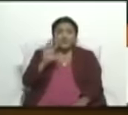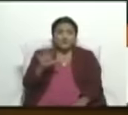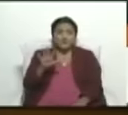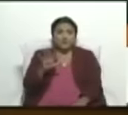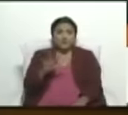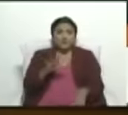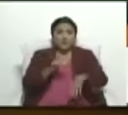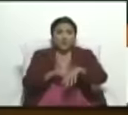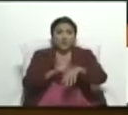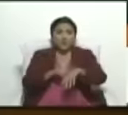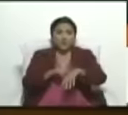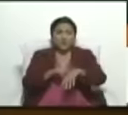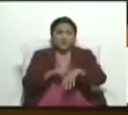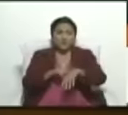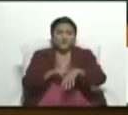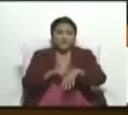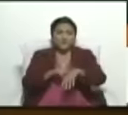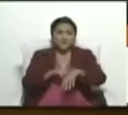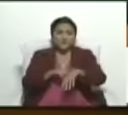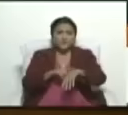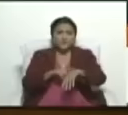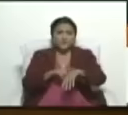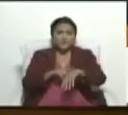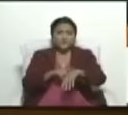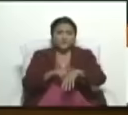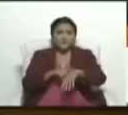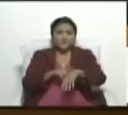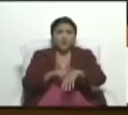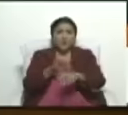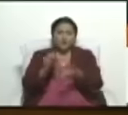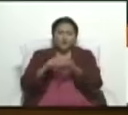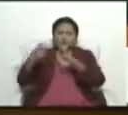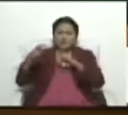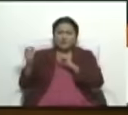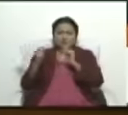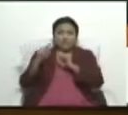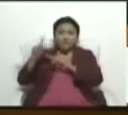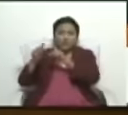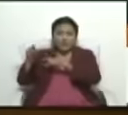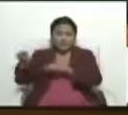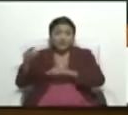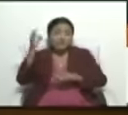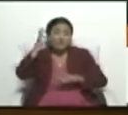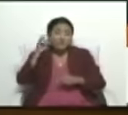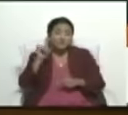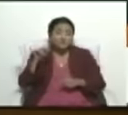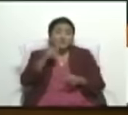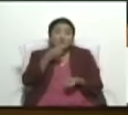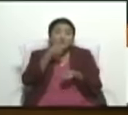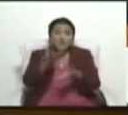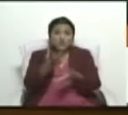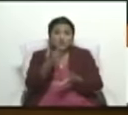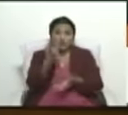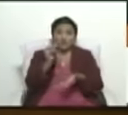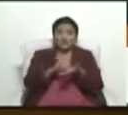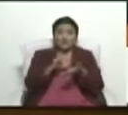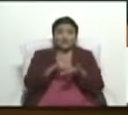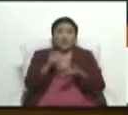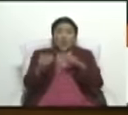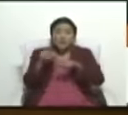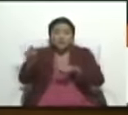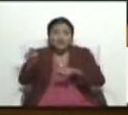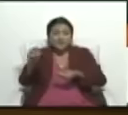hora, el 25 de diciembre, volví a interrogarla. Ella refiere que ese doble asesinato ella lo